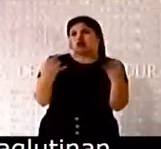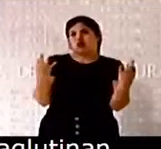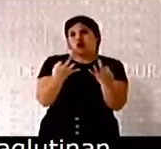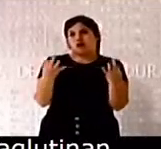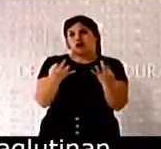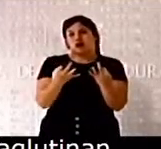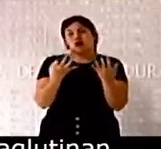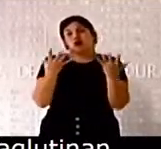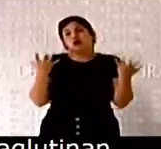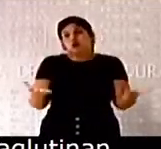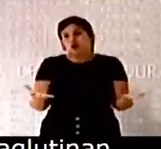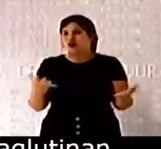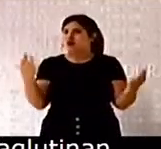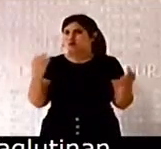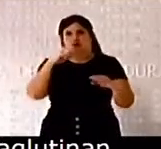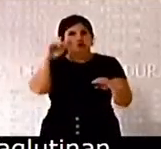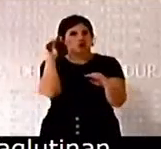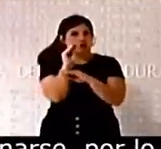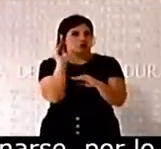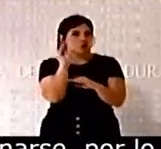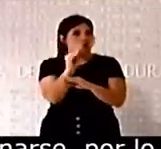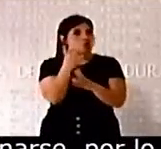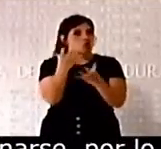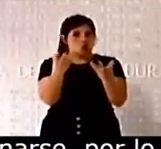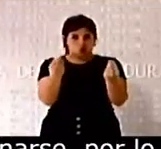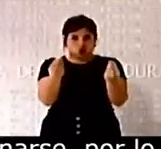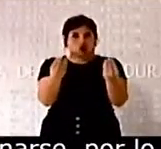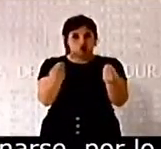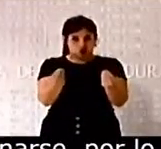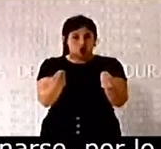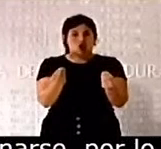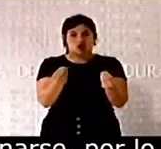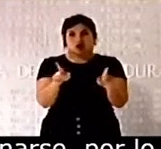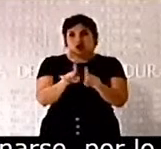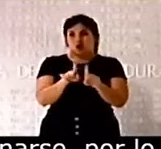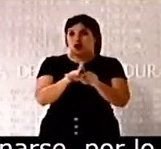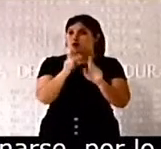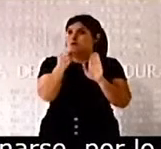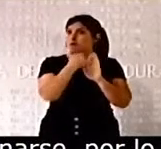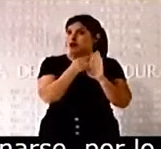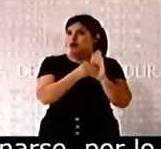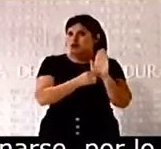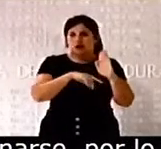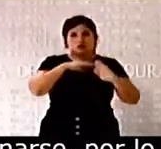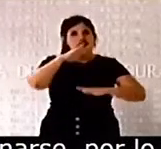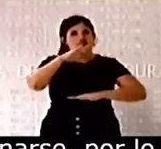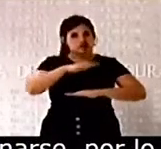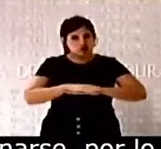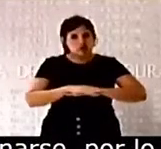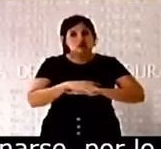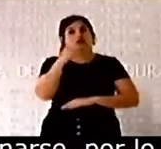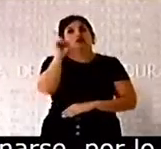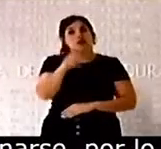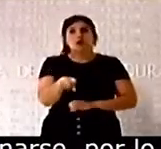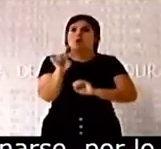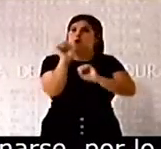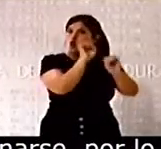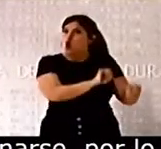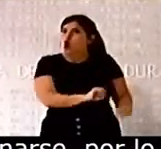tanto, mucha precaución con las medidas, mucha precaución, mucha